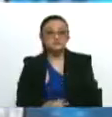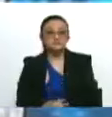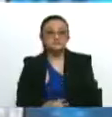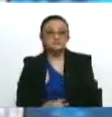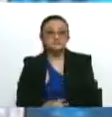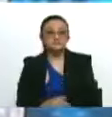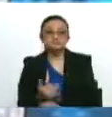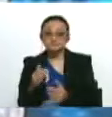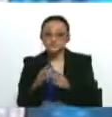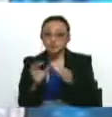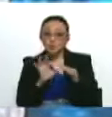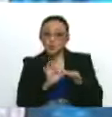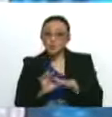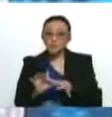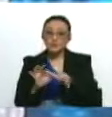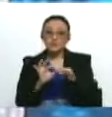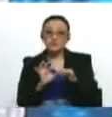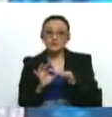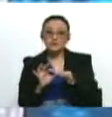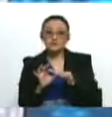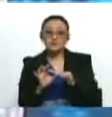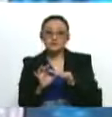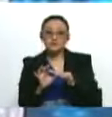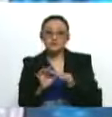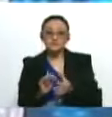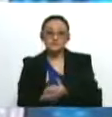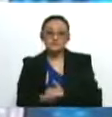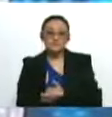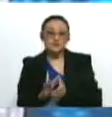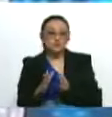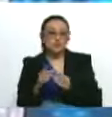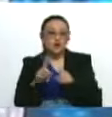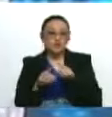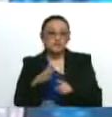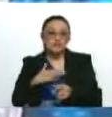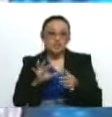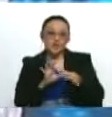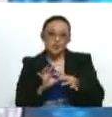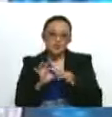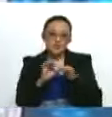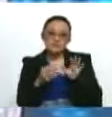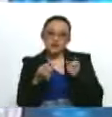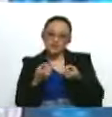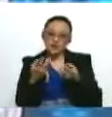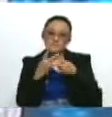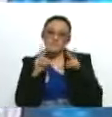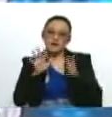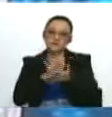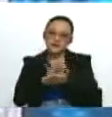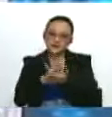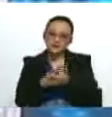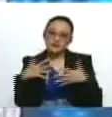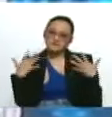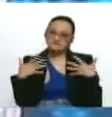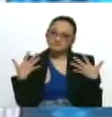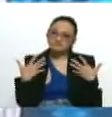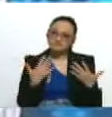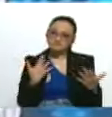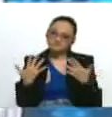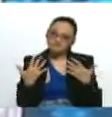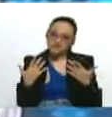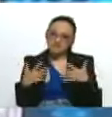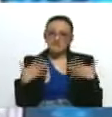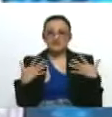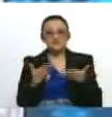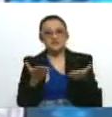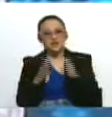Vamos a unir todo lo que podamos unir para garantizar la paz, la tranquilidad, la armonía, la felicidad